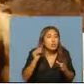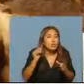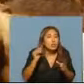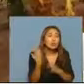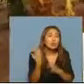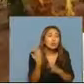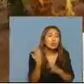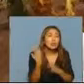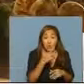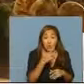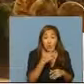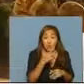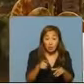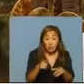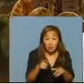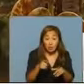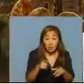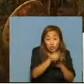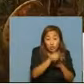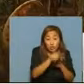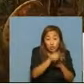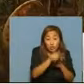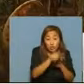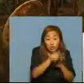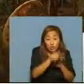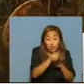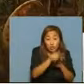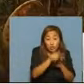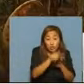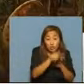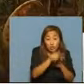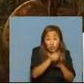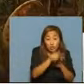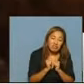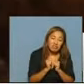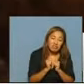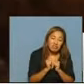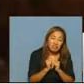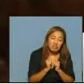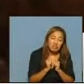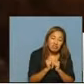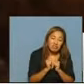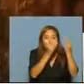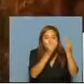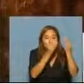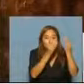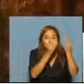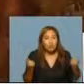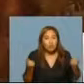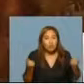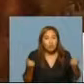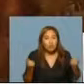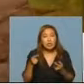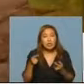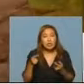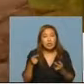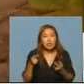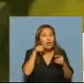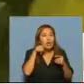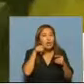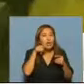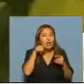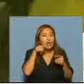Nosotros entendemos que ningún productor se puede quedar en la banquina, en la orilla, por lo tanto, por eso también nos preocupan todas estas cosas. Lucha antigranizo, ¿qué